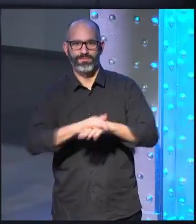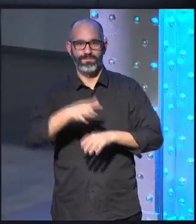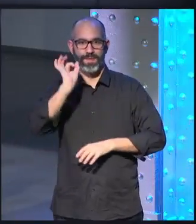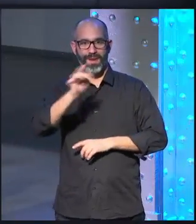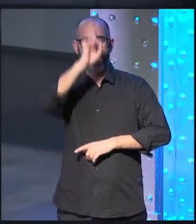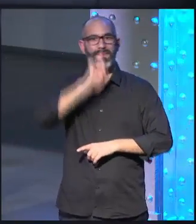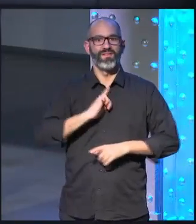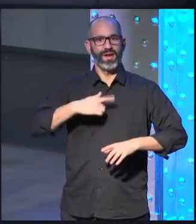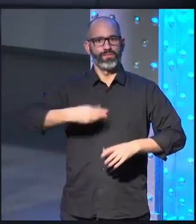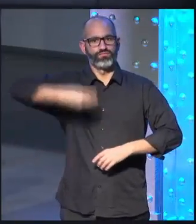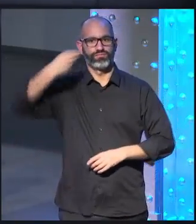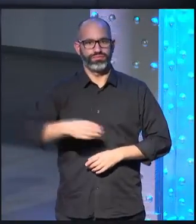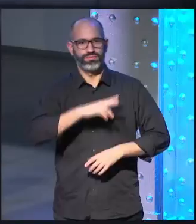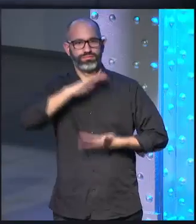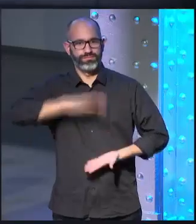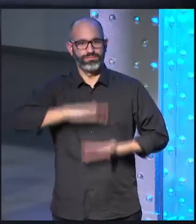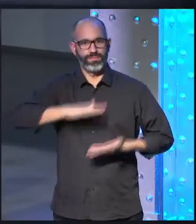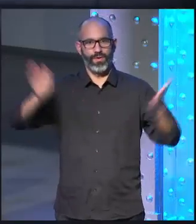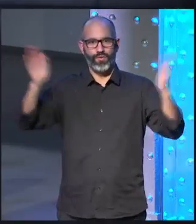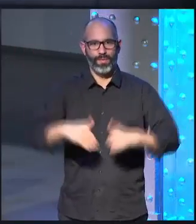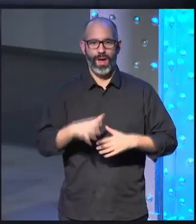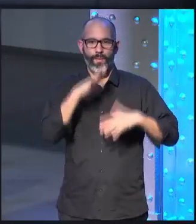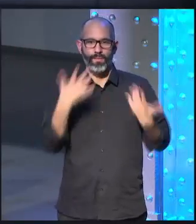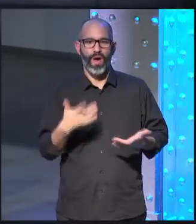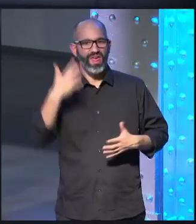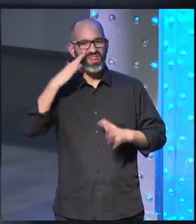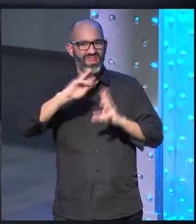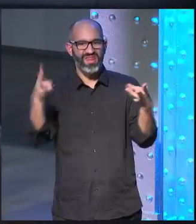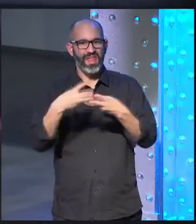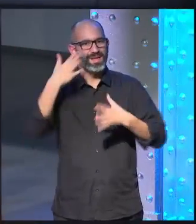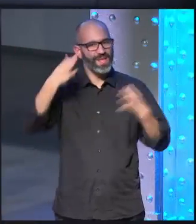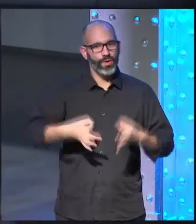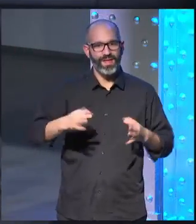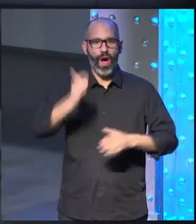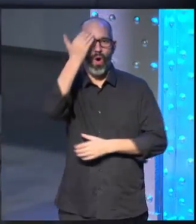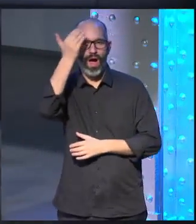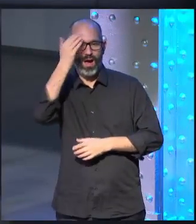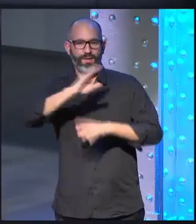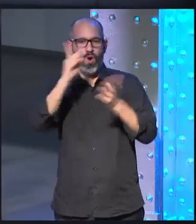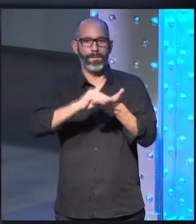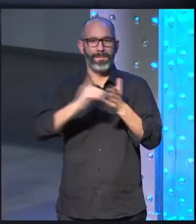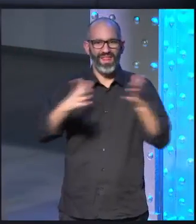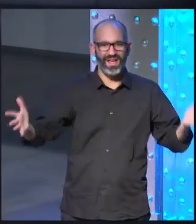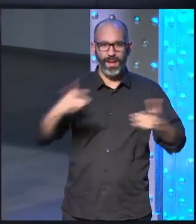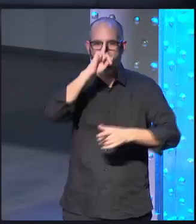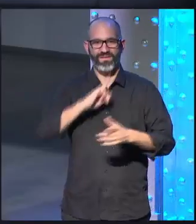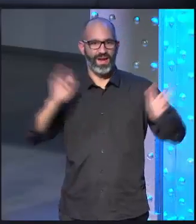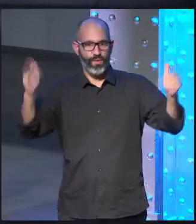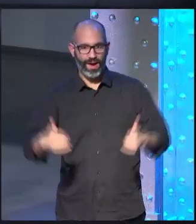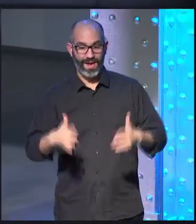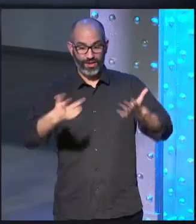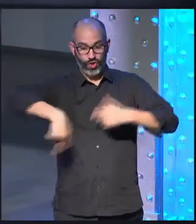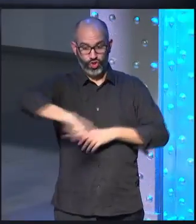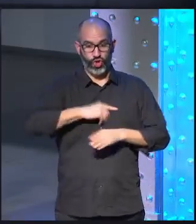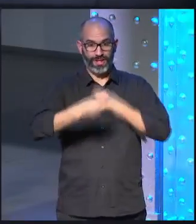perfiles cualificados, como ahora no hay perfiles de ciberseguridad, de grado hacking, de big data, y estamos desde la fundación